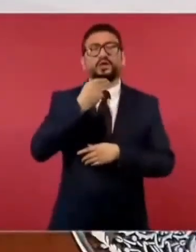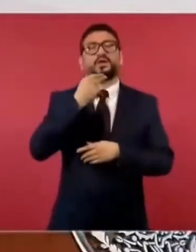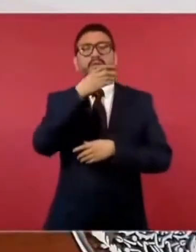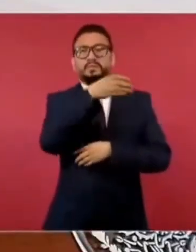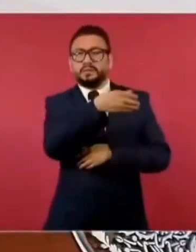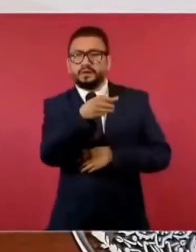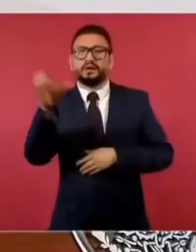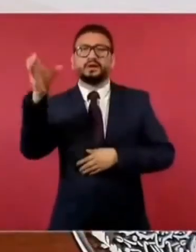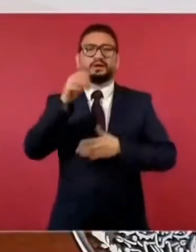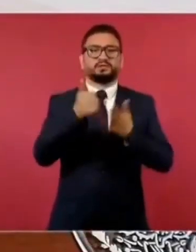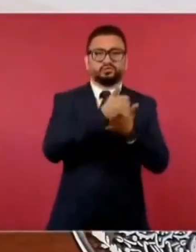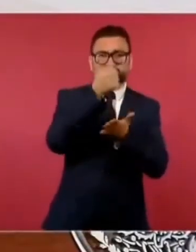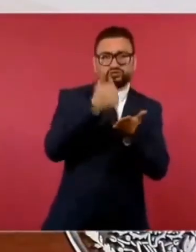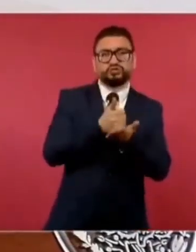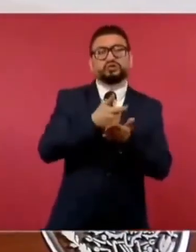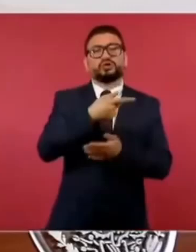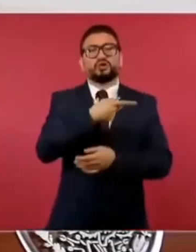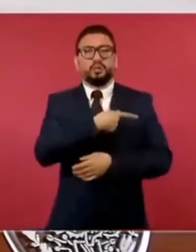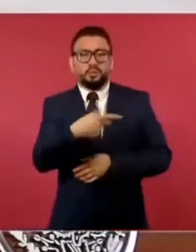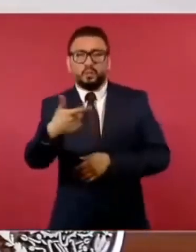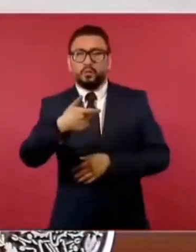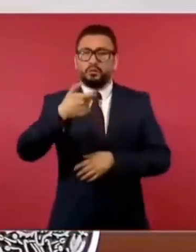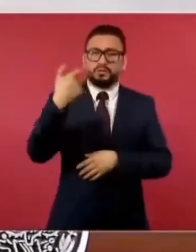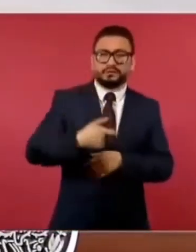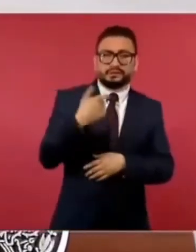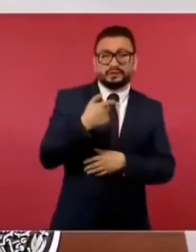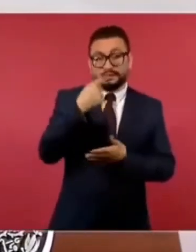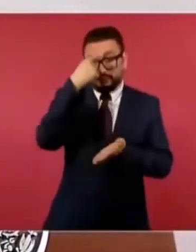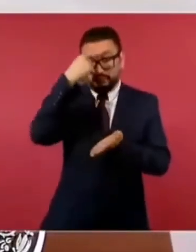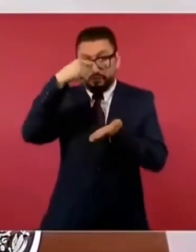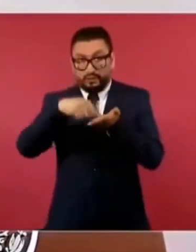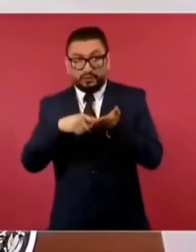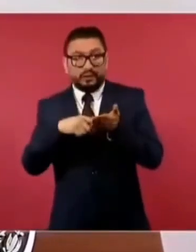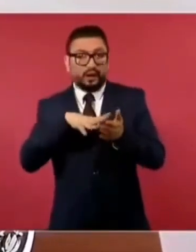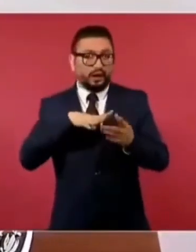pobres, ricos, creyentes, no creyentes,